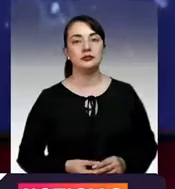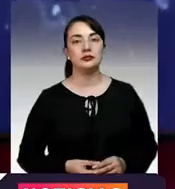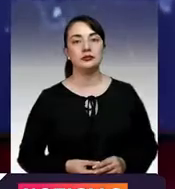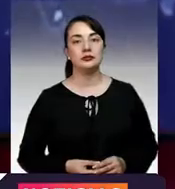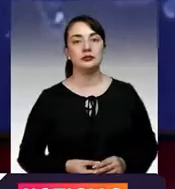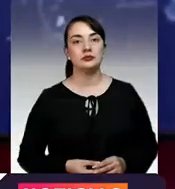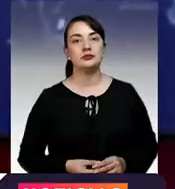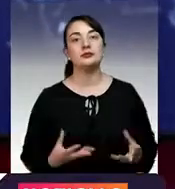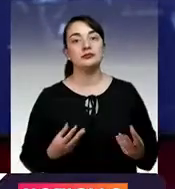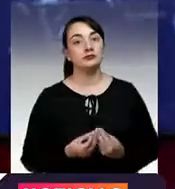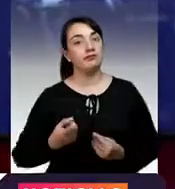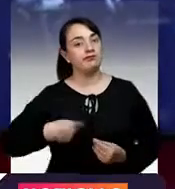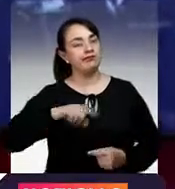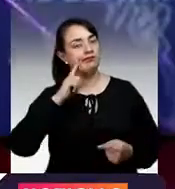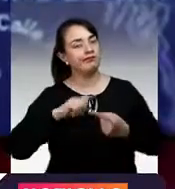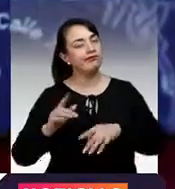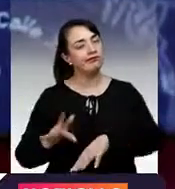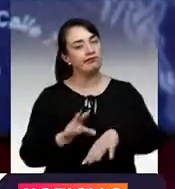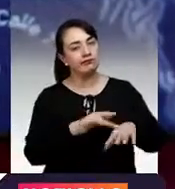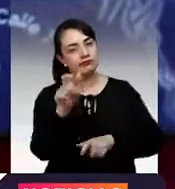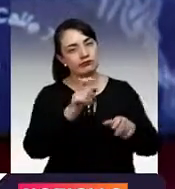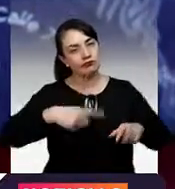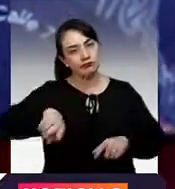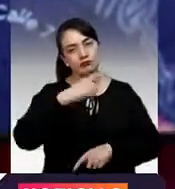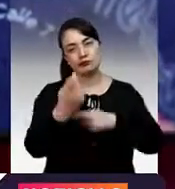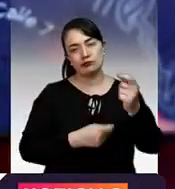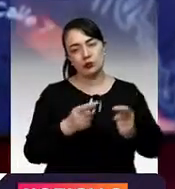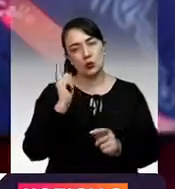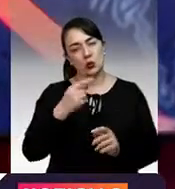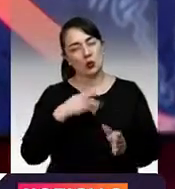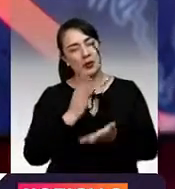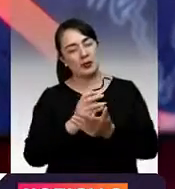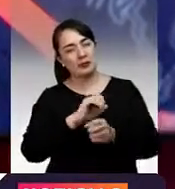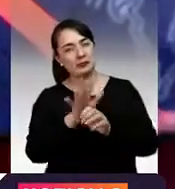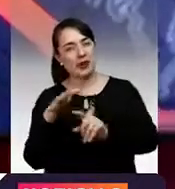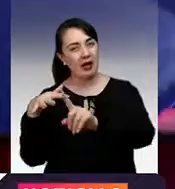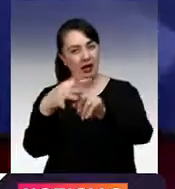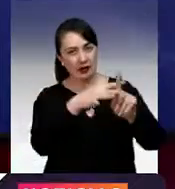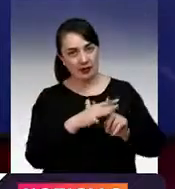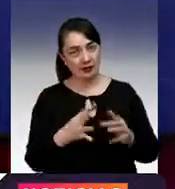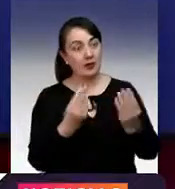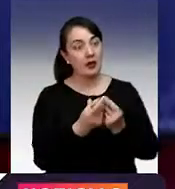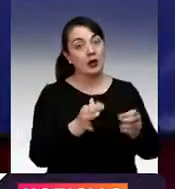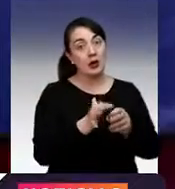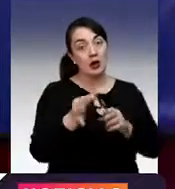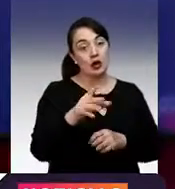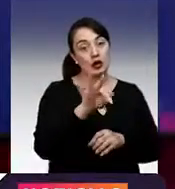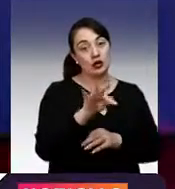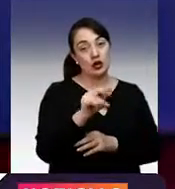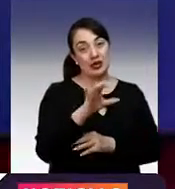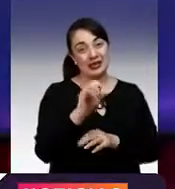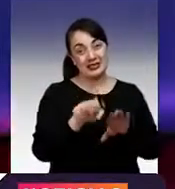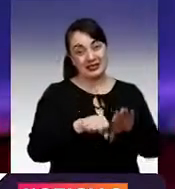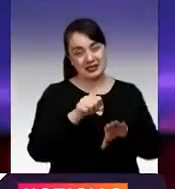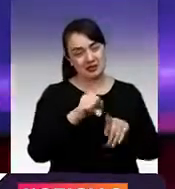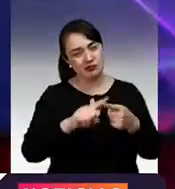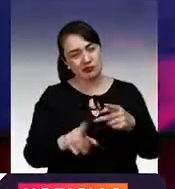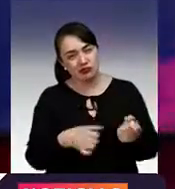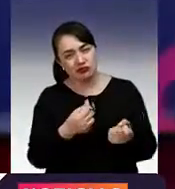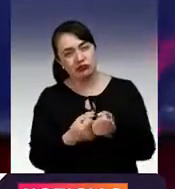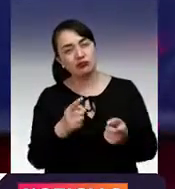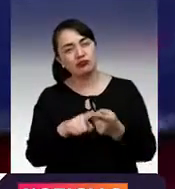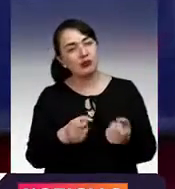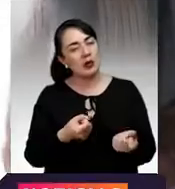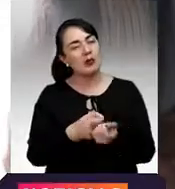Con el fin de incentivar a los emprendedores y comerciantes afectados por la pandemia, el municipio de Tocancipá, en Cundinamarca, los apoyará con Capital Semilla.